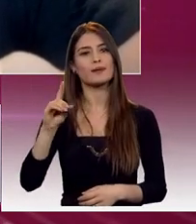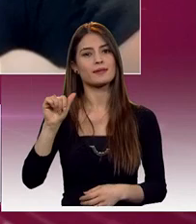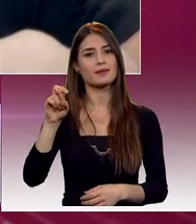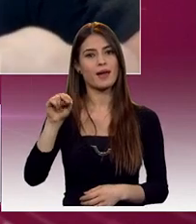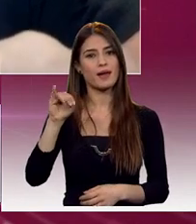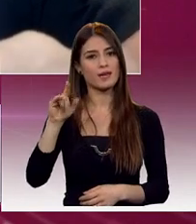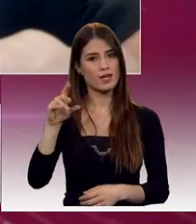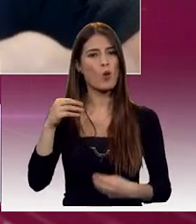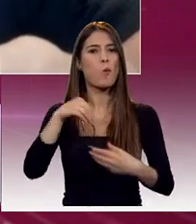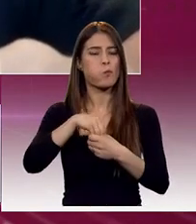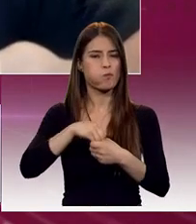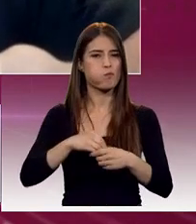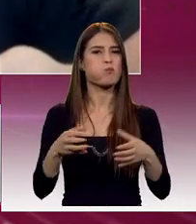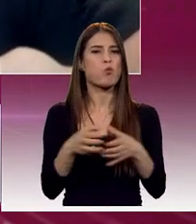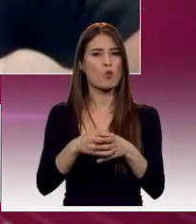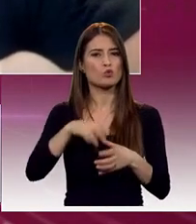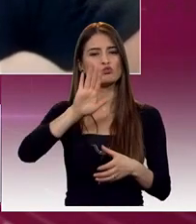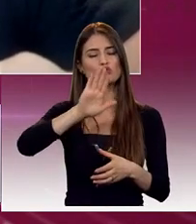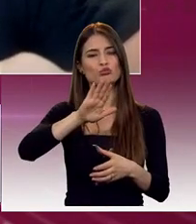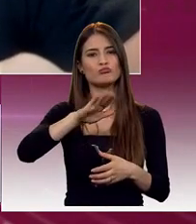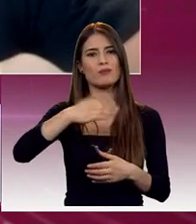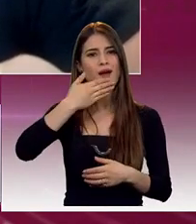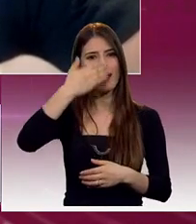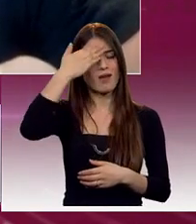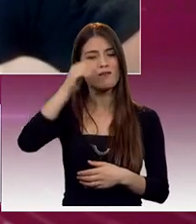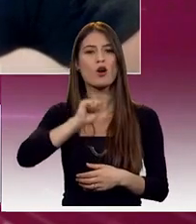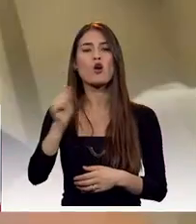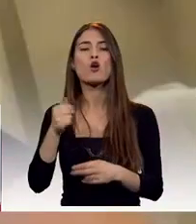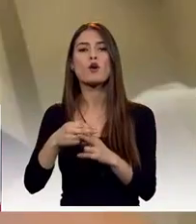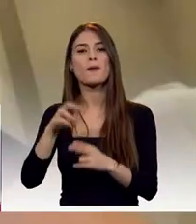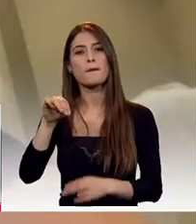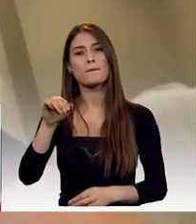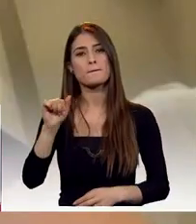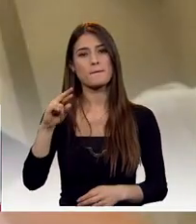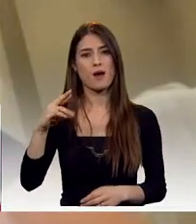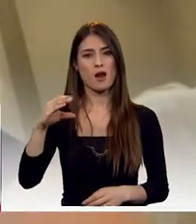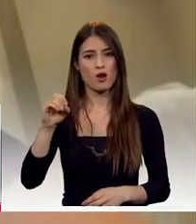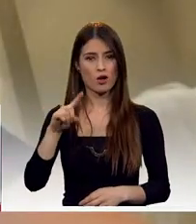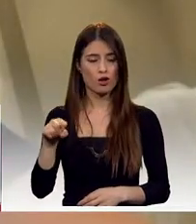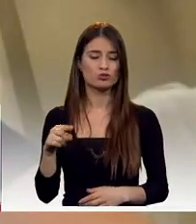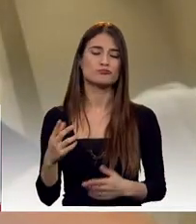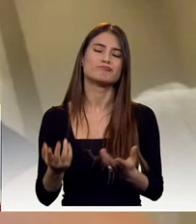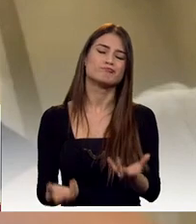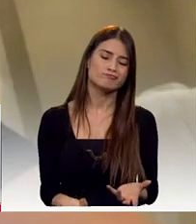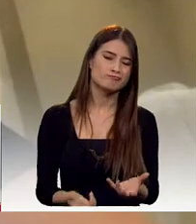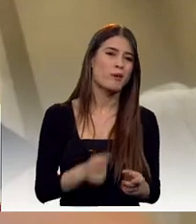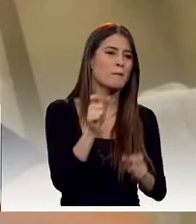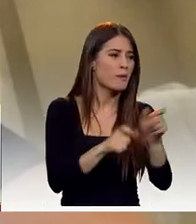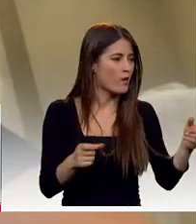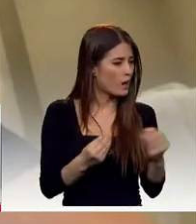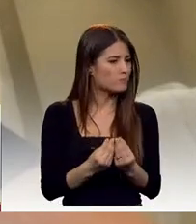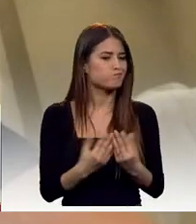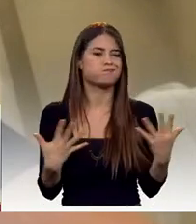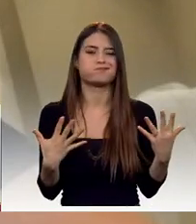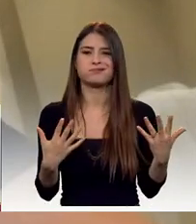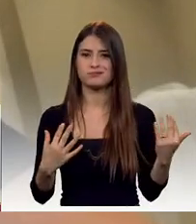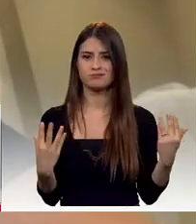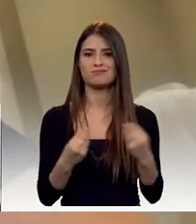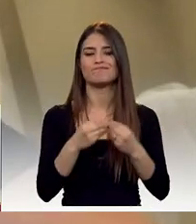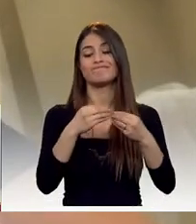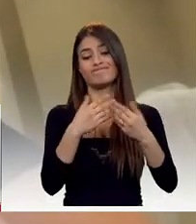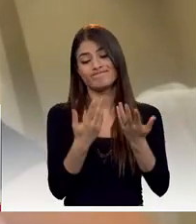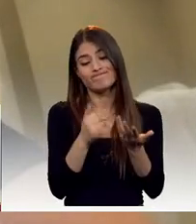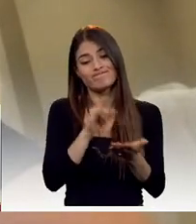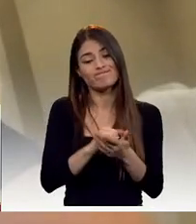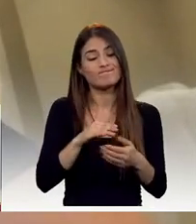de arabia también está marco pérez está así del palomeque que ellos también están interesados en volver pero ya esa es otra situación y